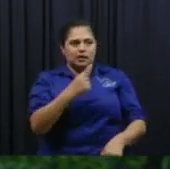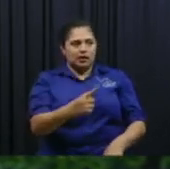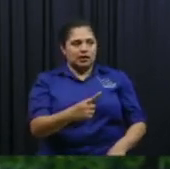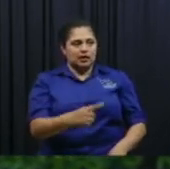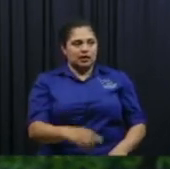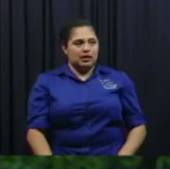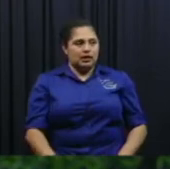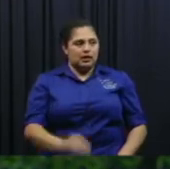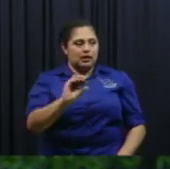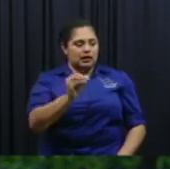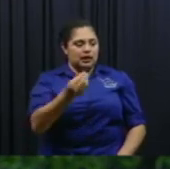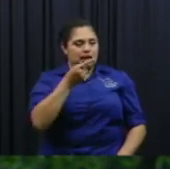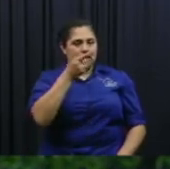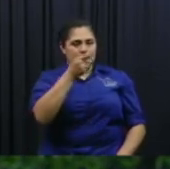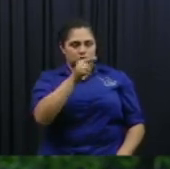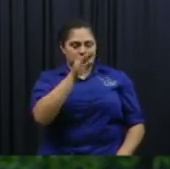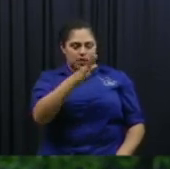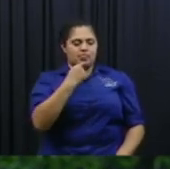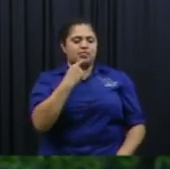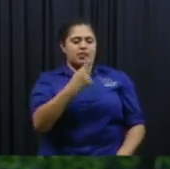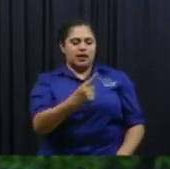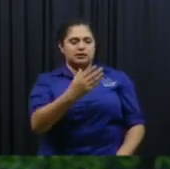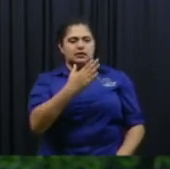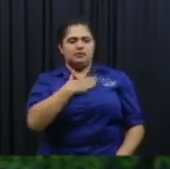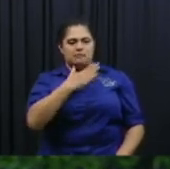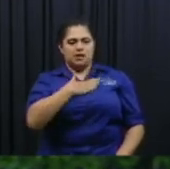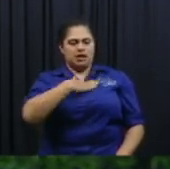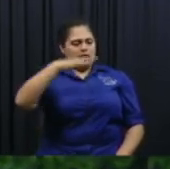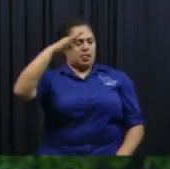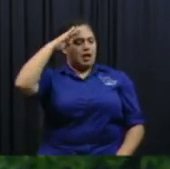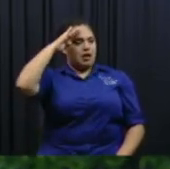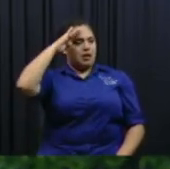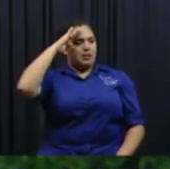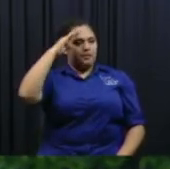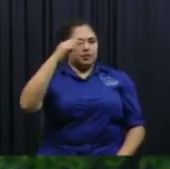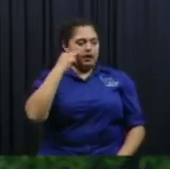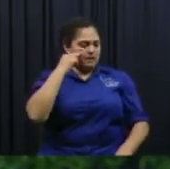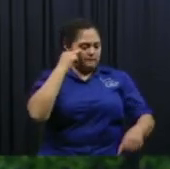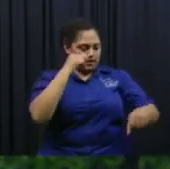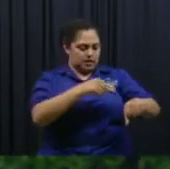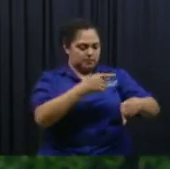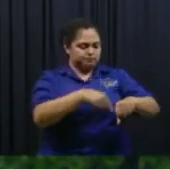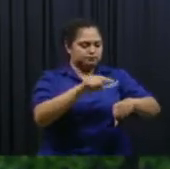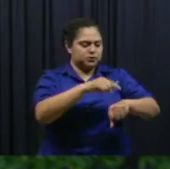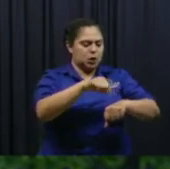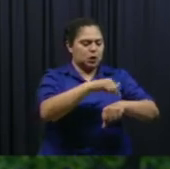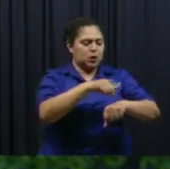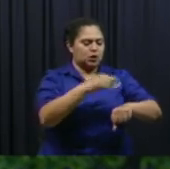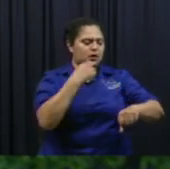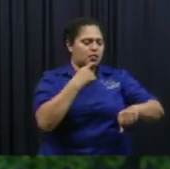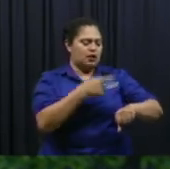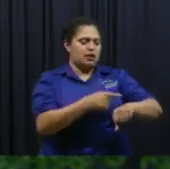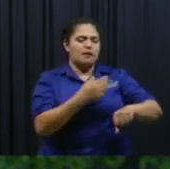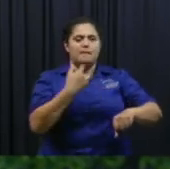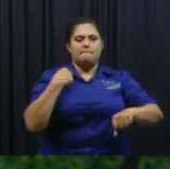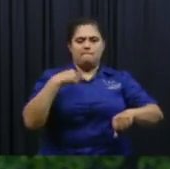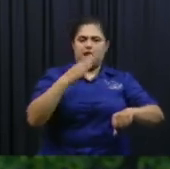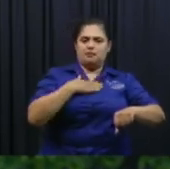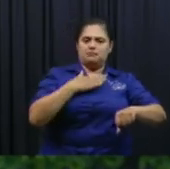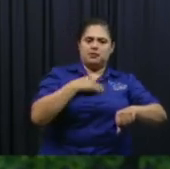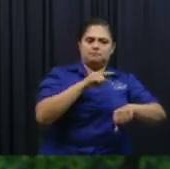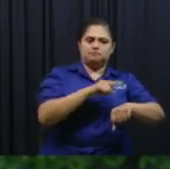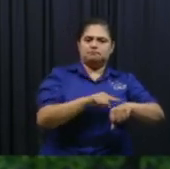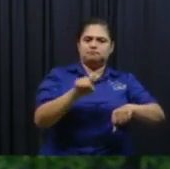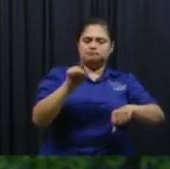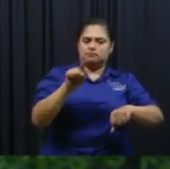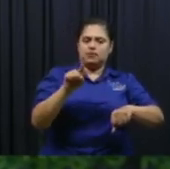las que usted mande mi general sino que miren su reloj y me digan para mí son en este caso las